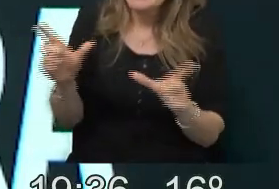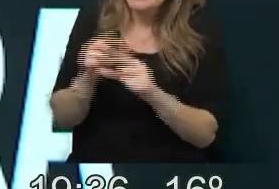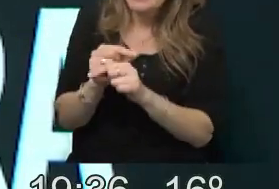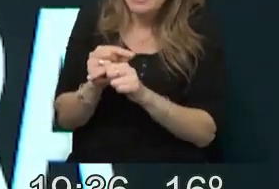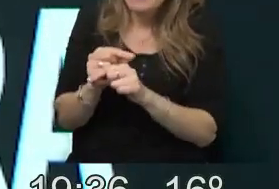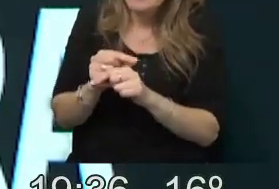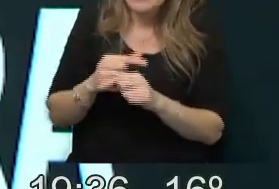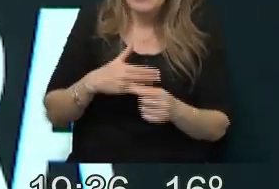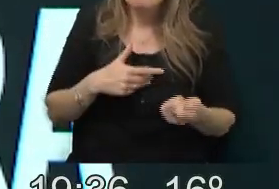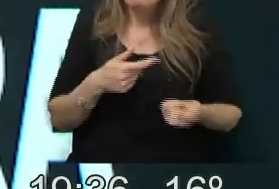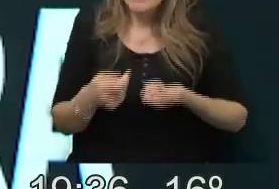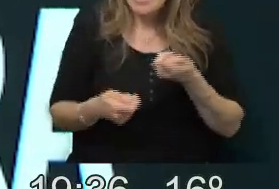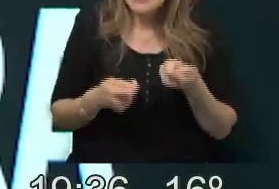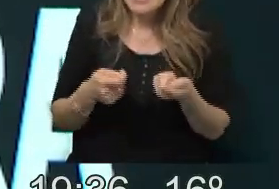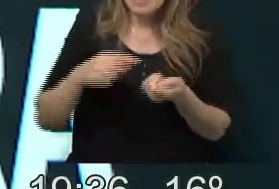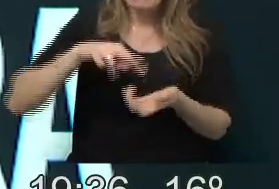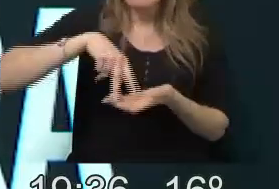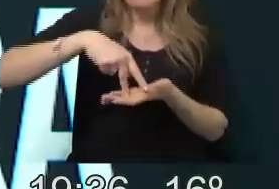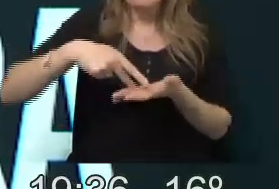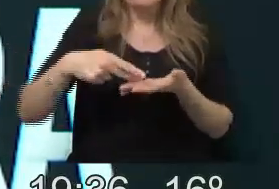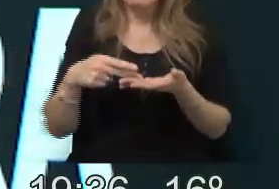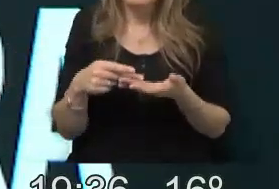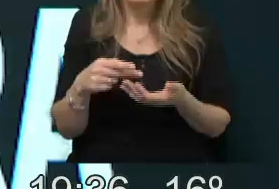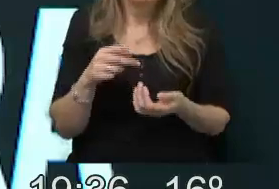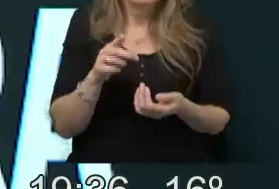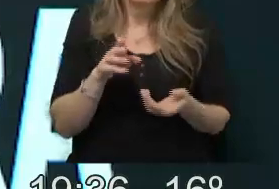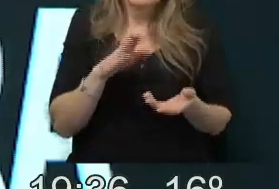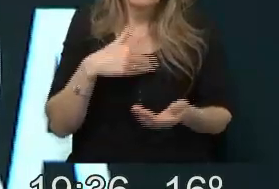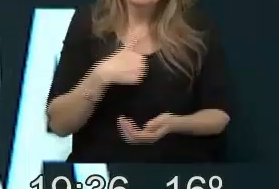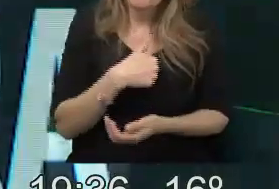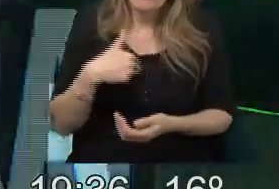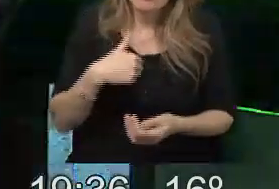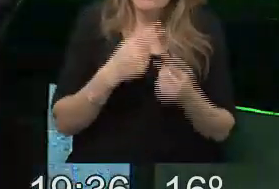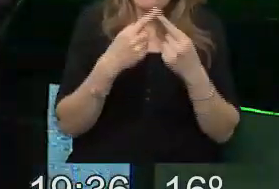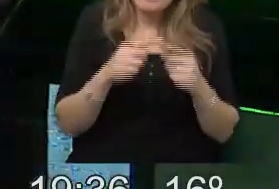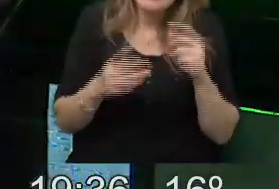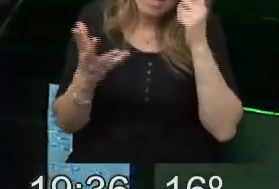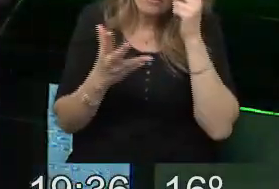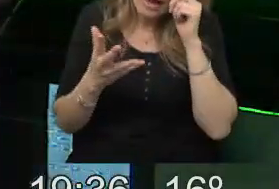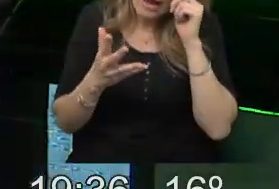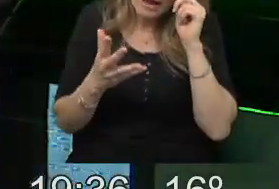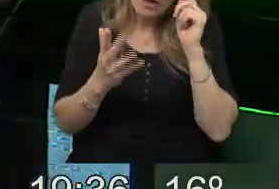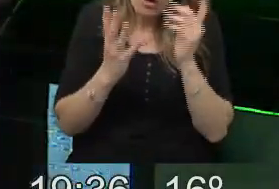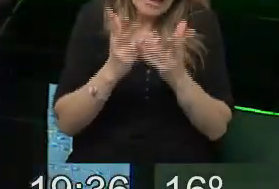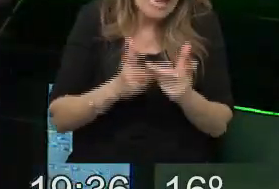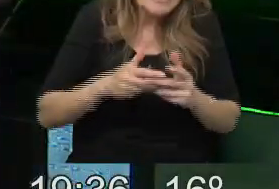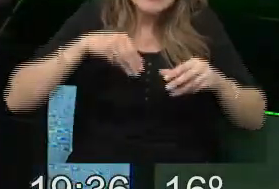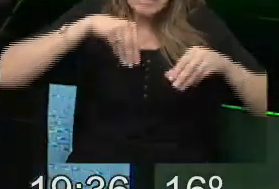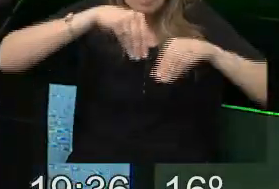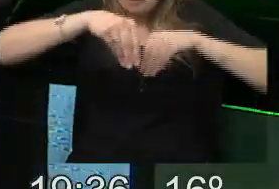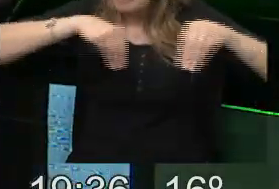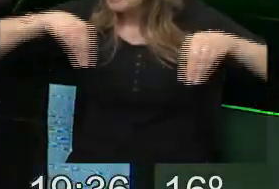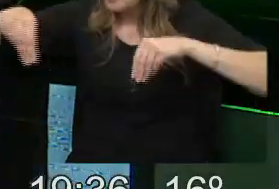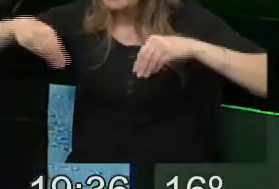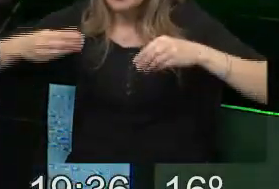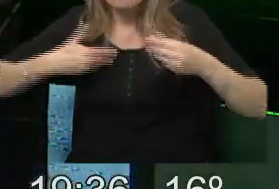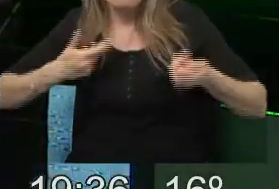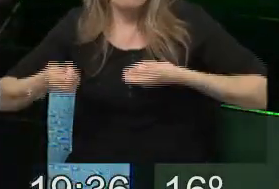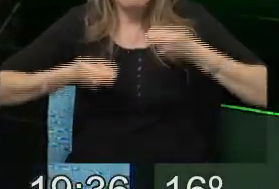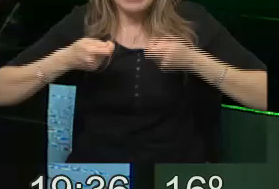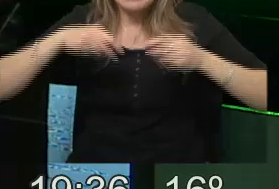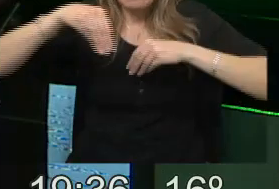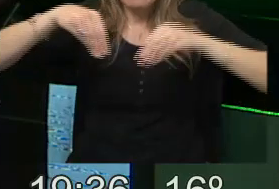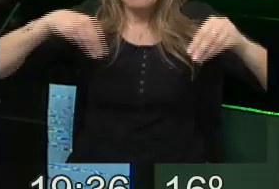como bailarina, ¿no? Ya en otro rol así de coreógrafa en este ensamble que se armó para esta obra que se